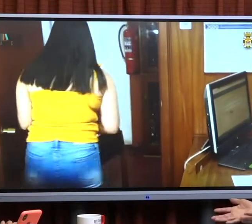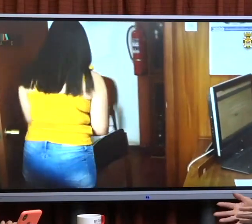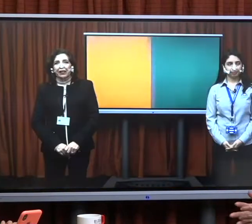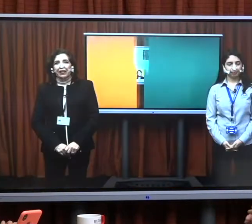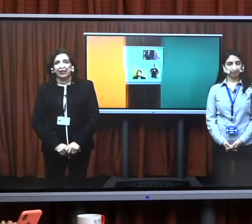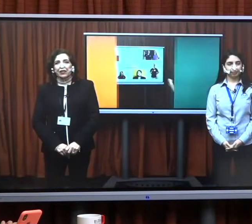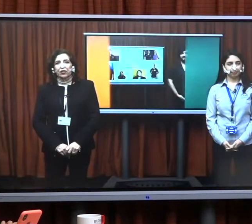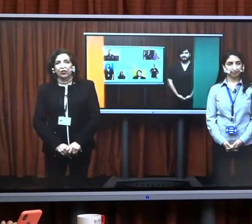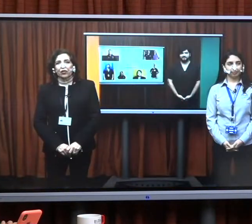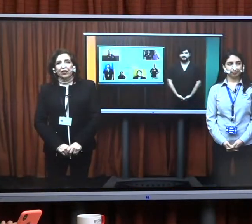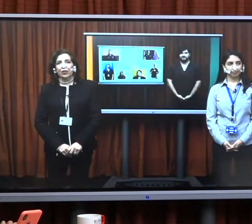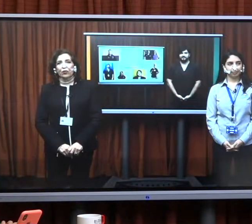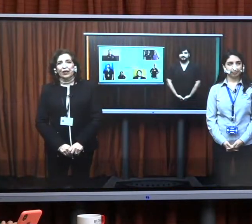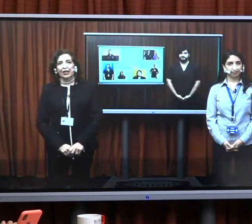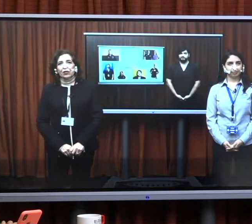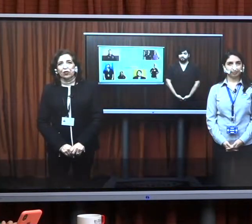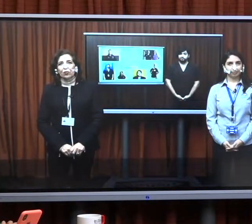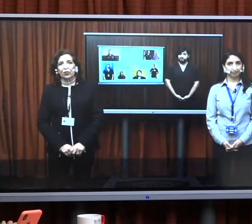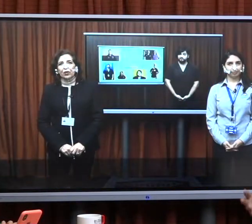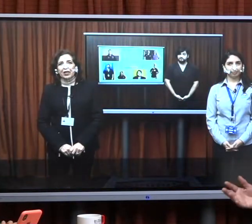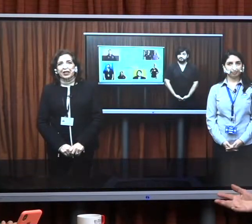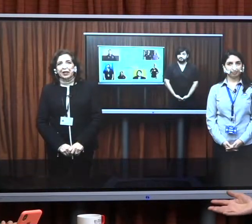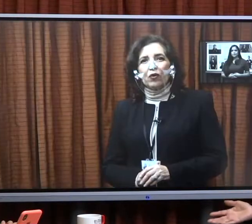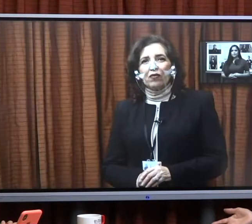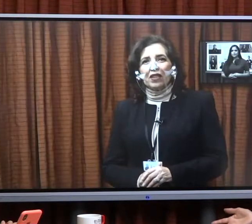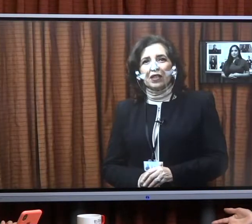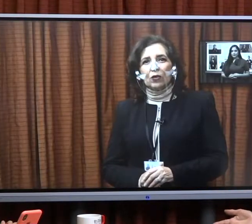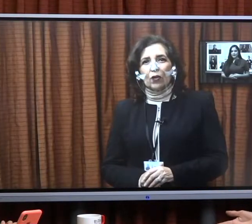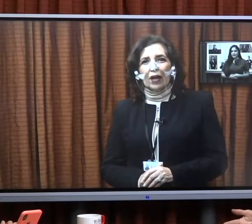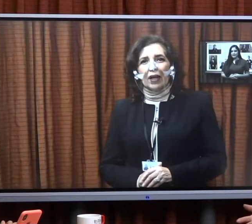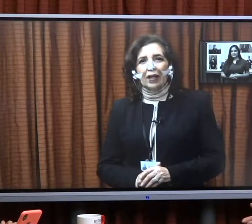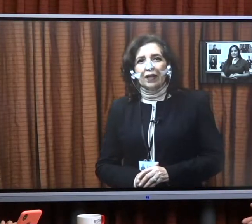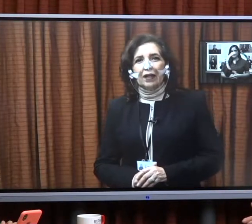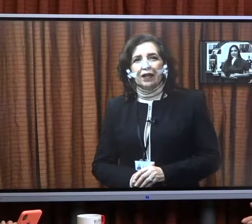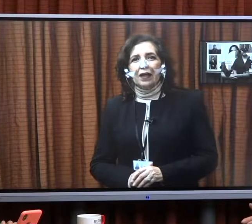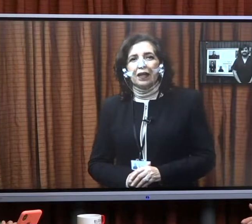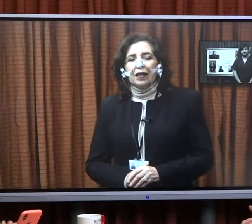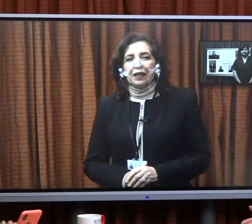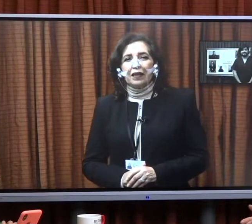disponibles para ello. Especial dedicación